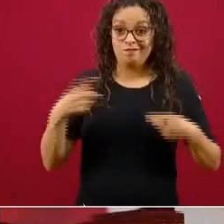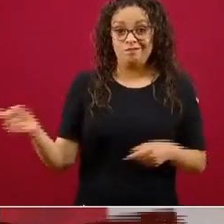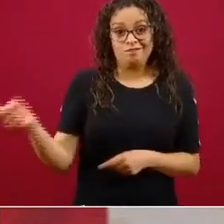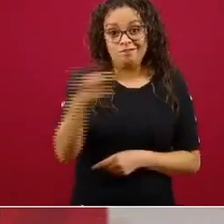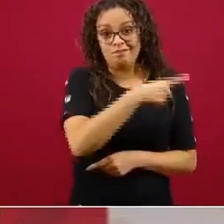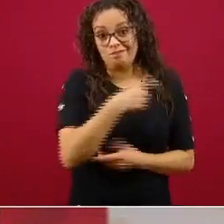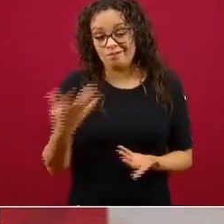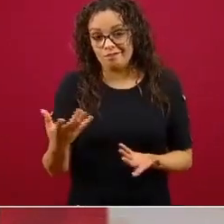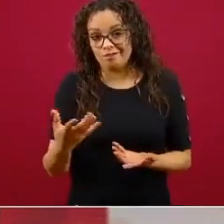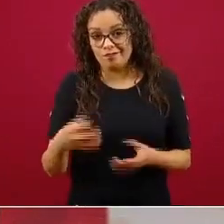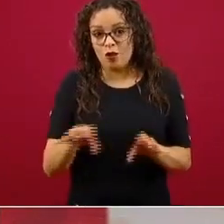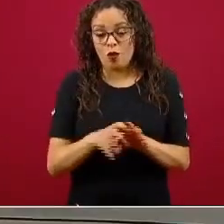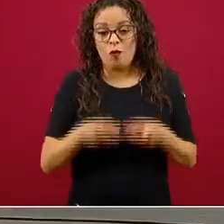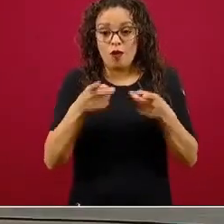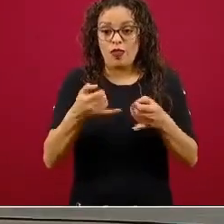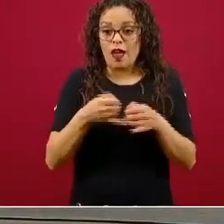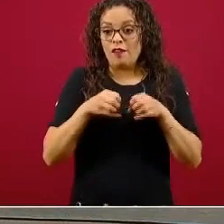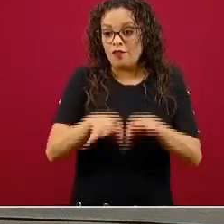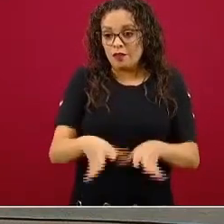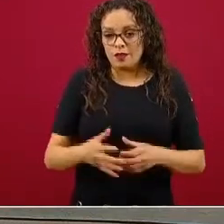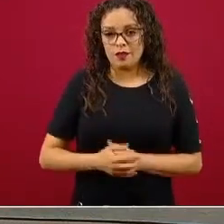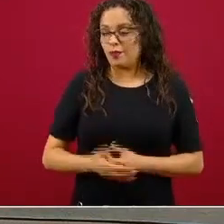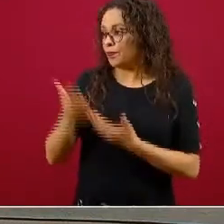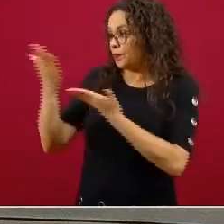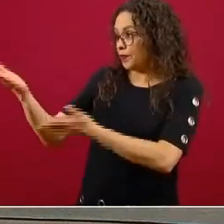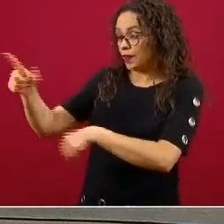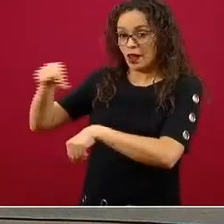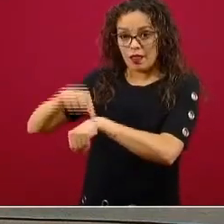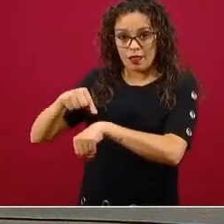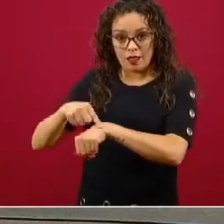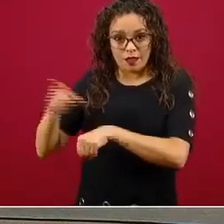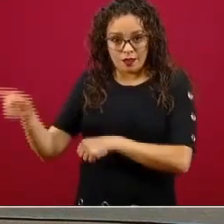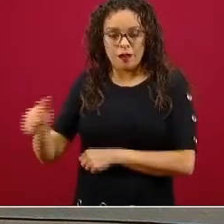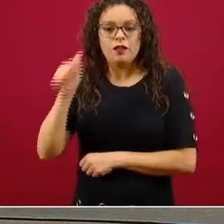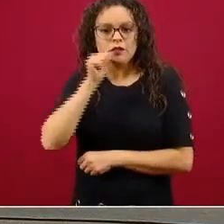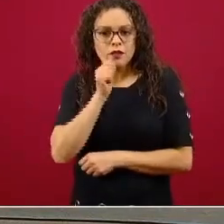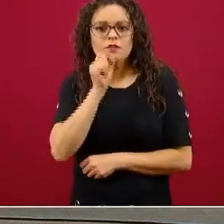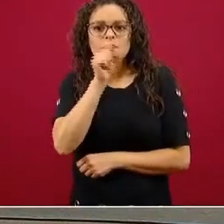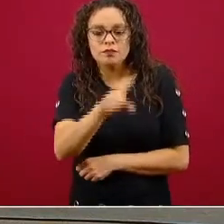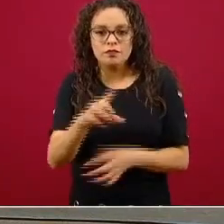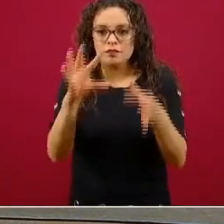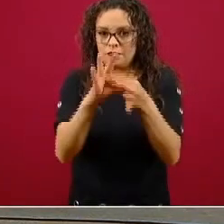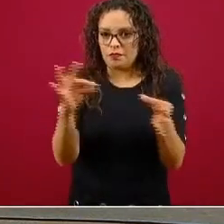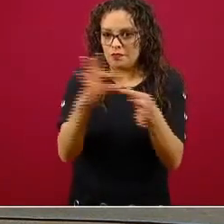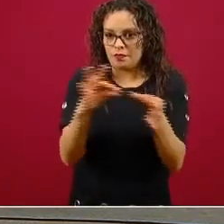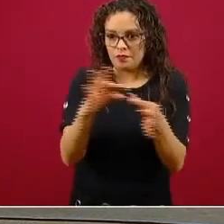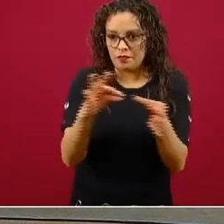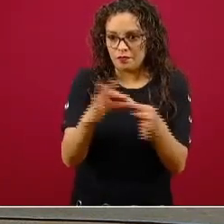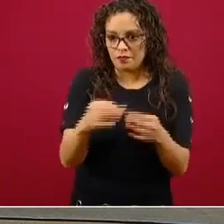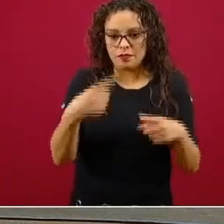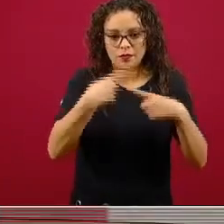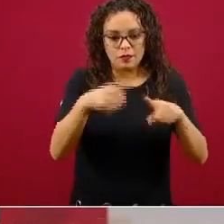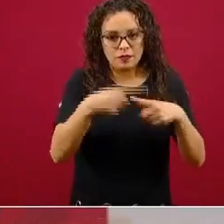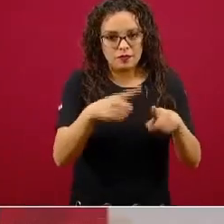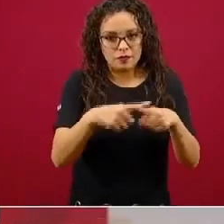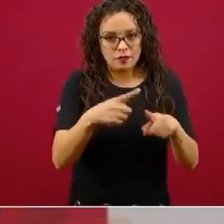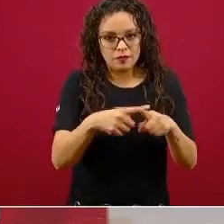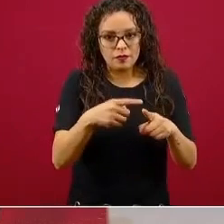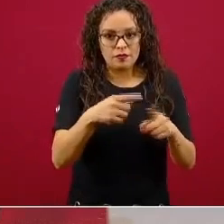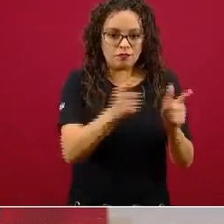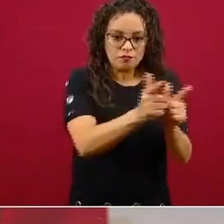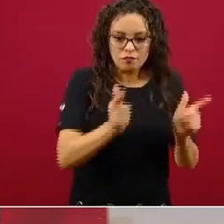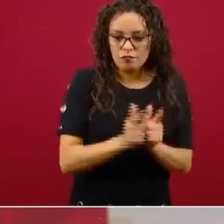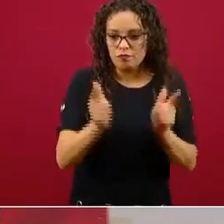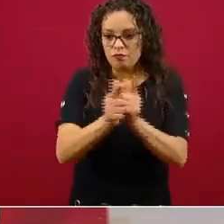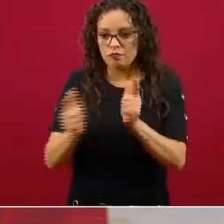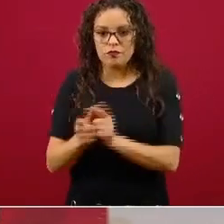aquí el doctor, y nos asociamos con distintos segmentos de la sociedad. Hemos